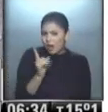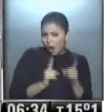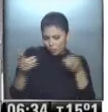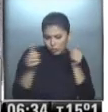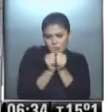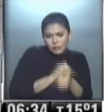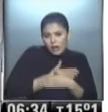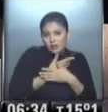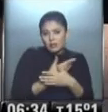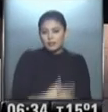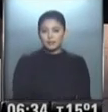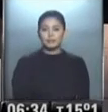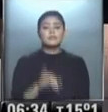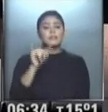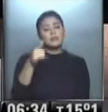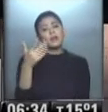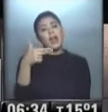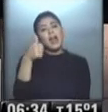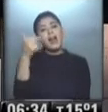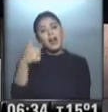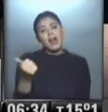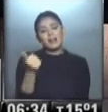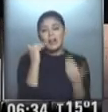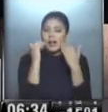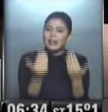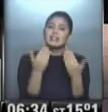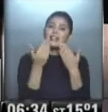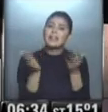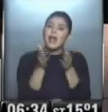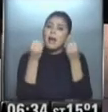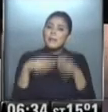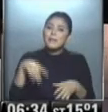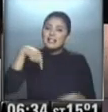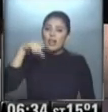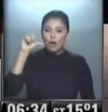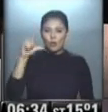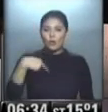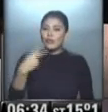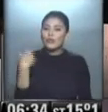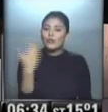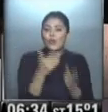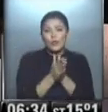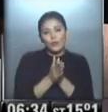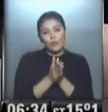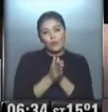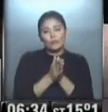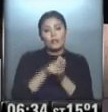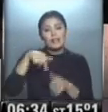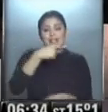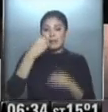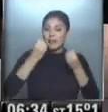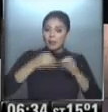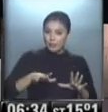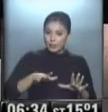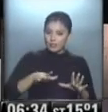Sí, son muy compañeritos. Ana María Ruiz, gracias por comenzar juntos este lunes, esta linda semana que ya se está